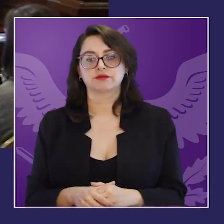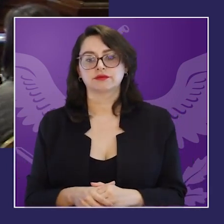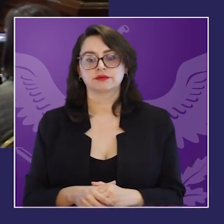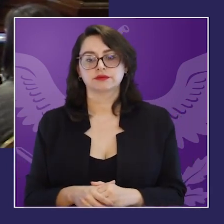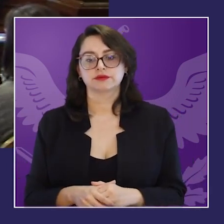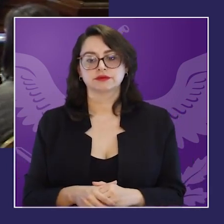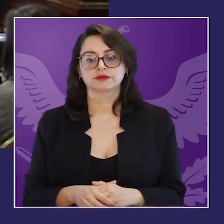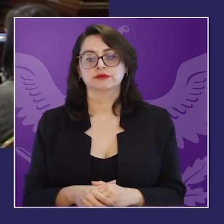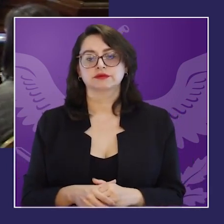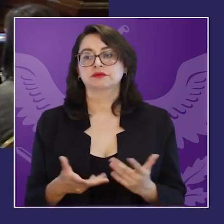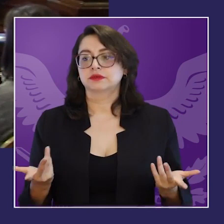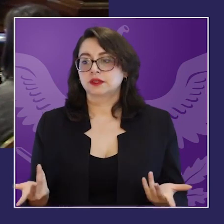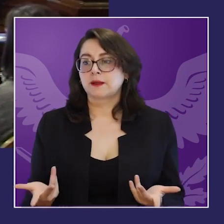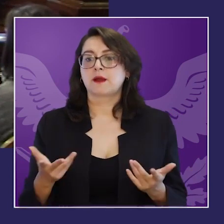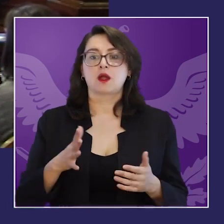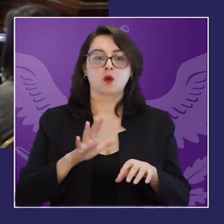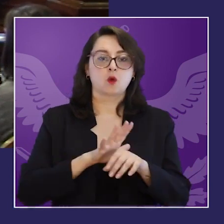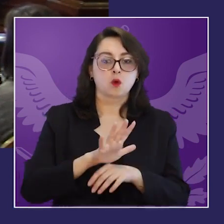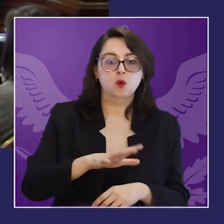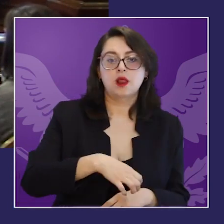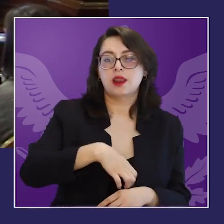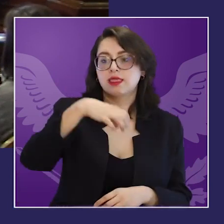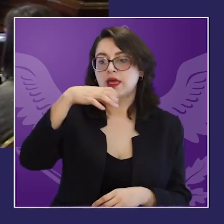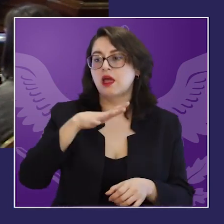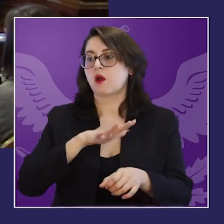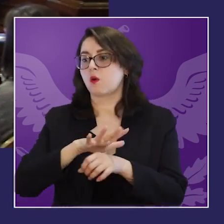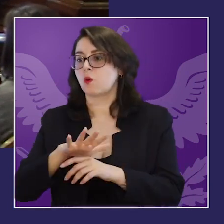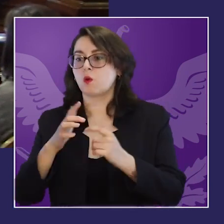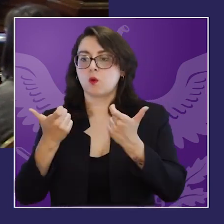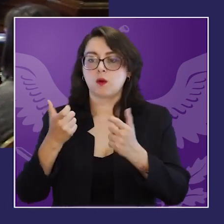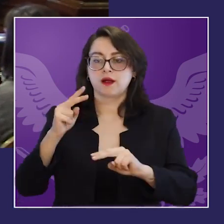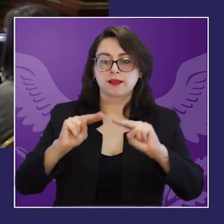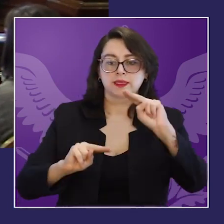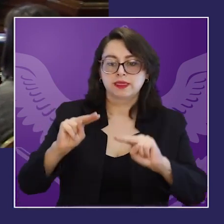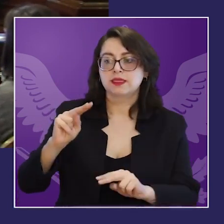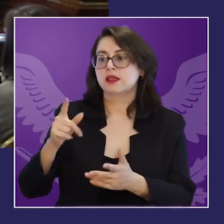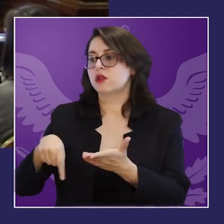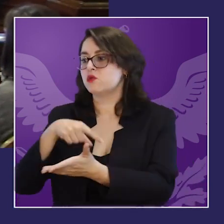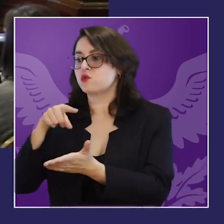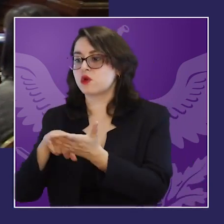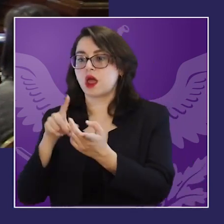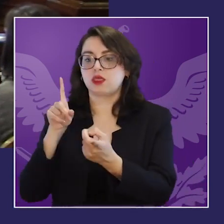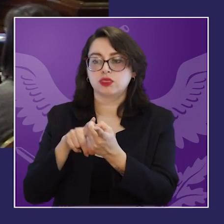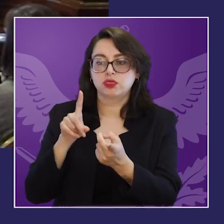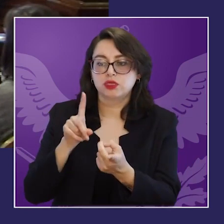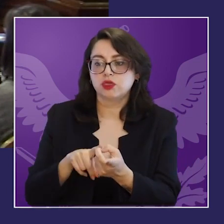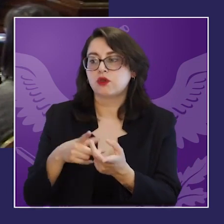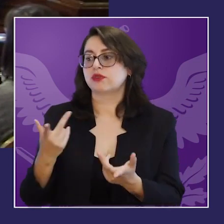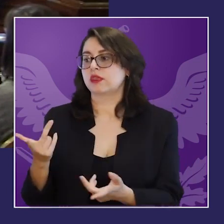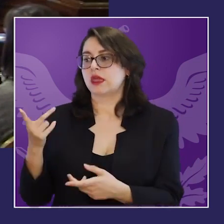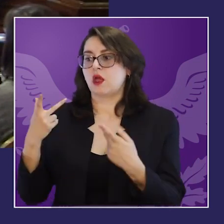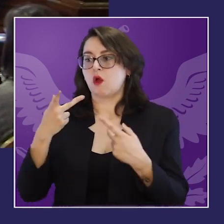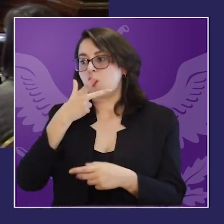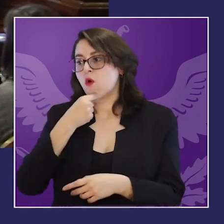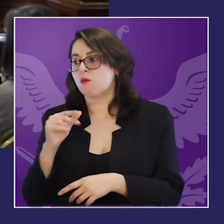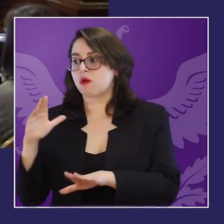desagregadas. Y estas deben estar desagregadas por edad, raza, clase social, perfil de la víctima, lugar de